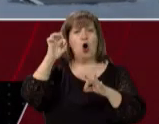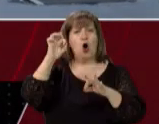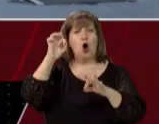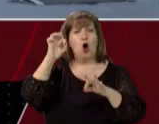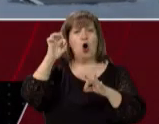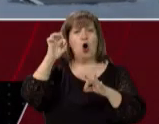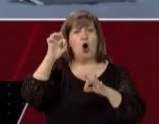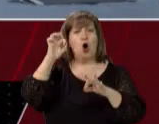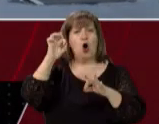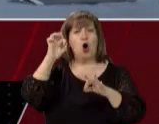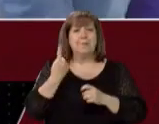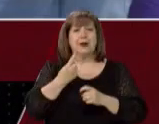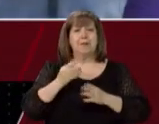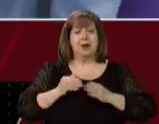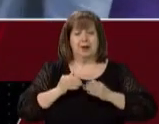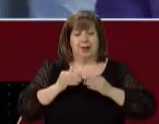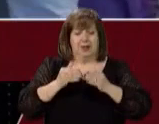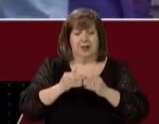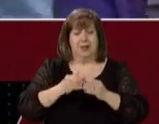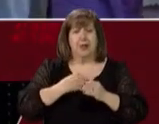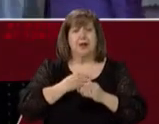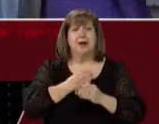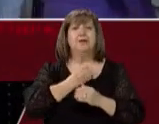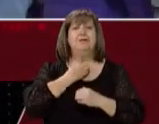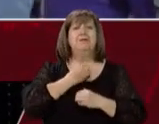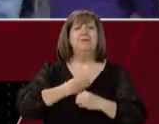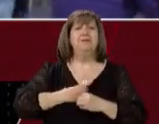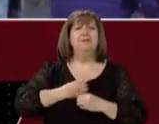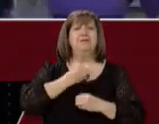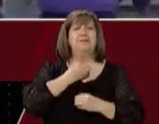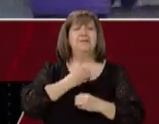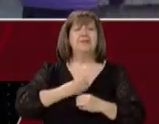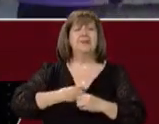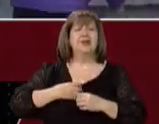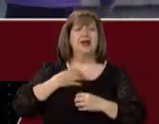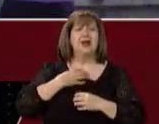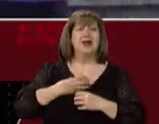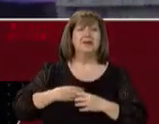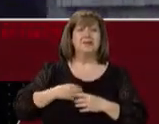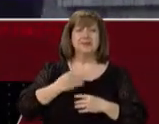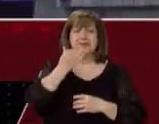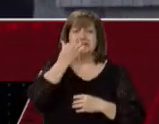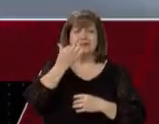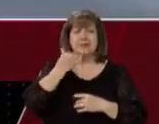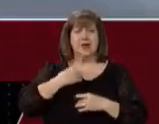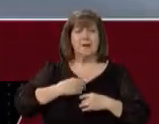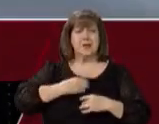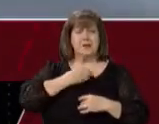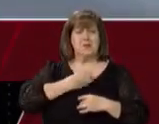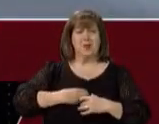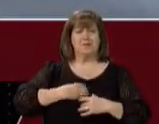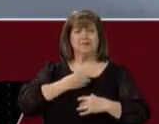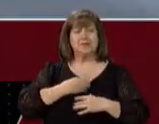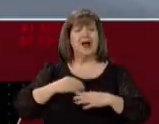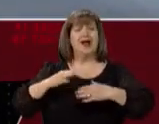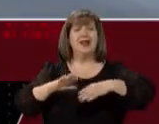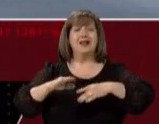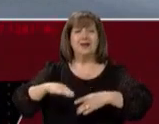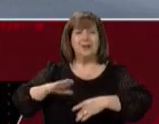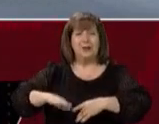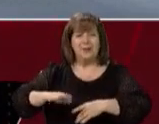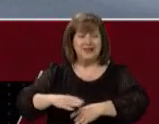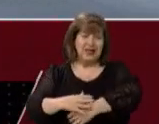se denomina el primer episodio de obstrucción bronquial de las vías aéreas inferiores en niños menores